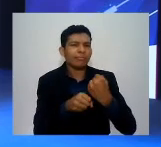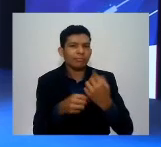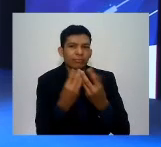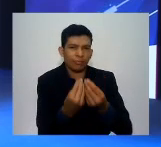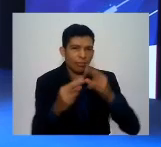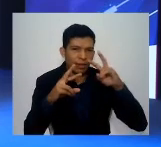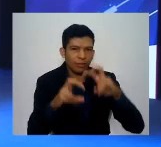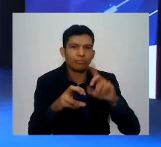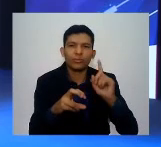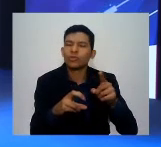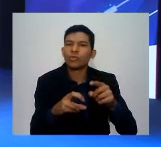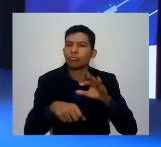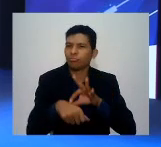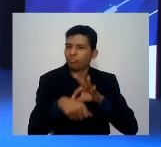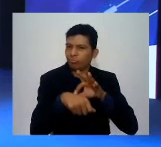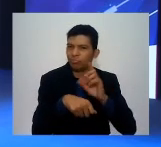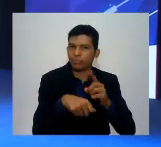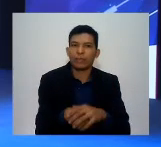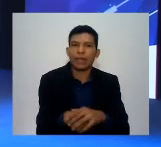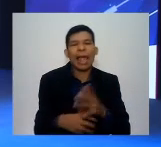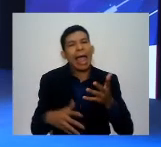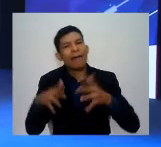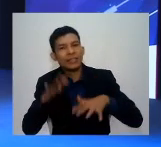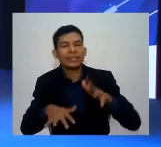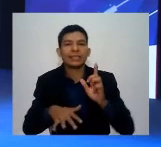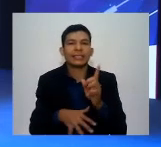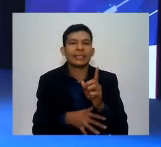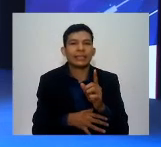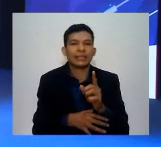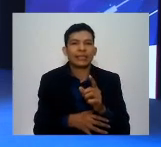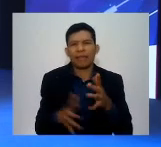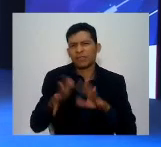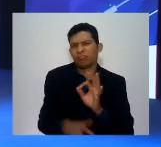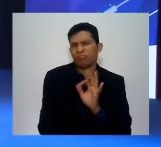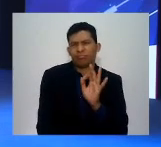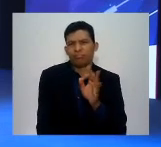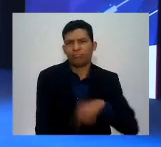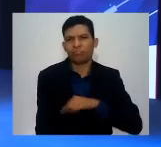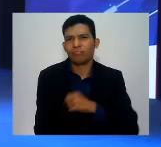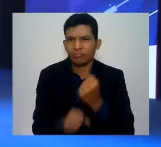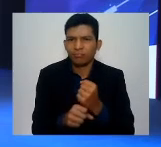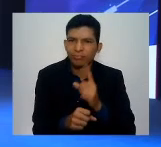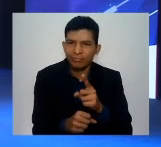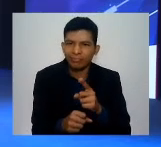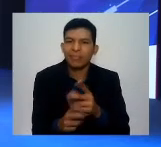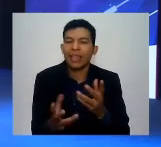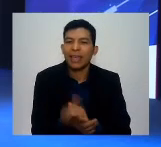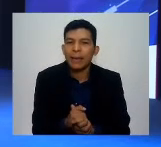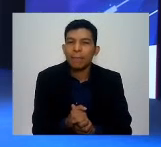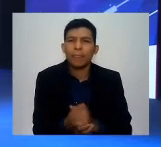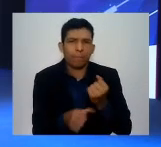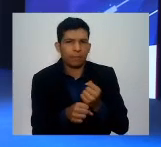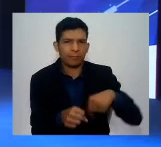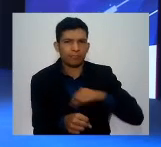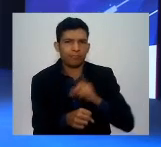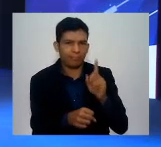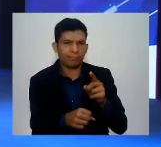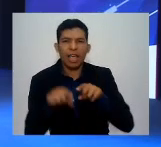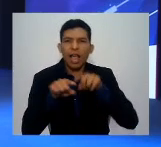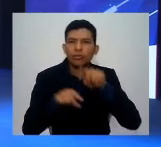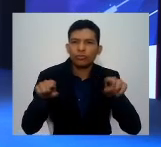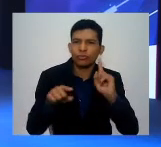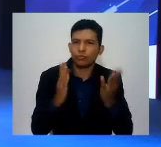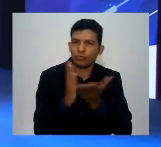ve en la Liga de Colombia, lo que sea, de básquetbol, claro, cuando la gente es capaz de clavarla, muchas veces se queda colgada del aro. Y antes de que hubiera